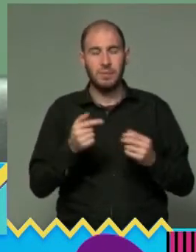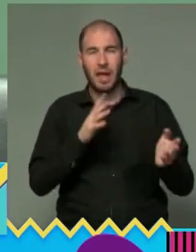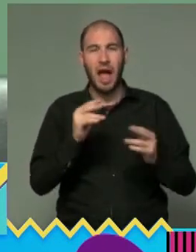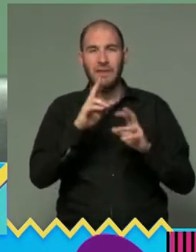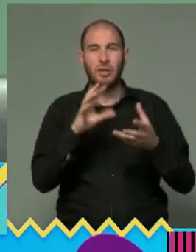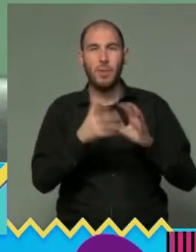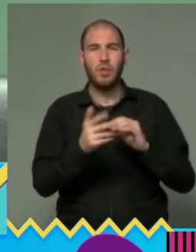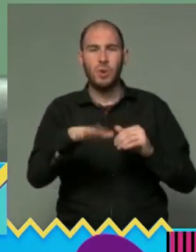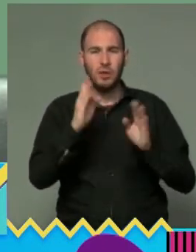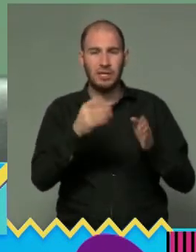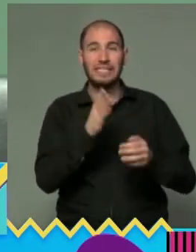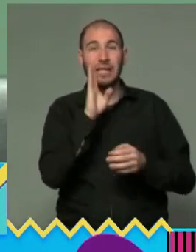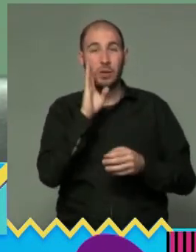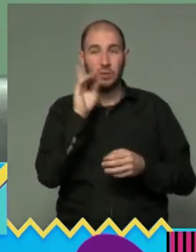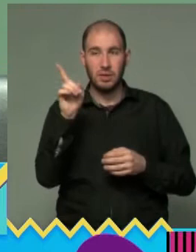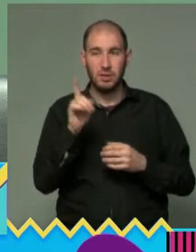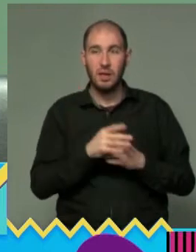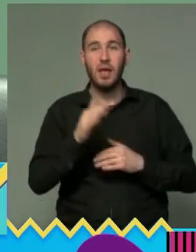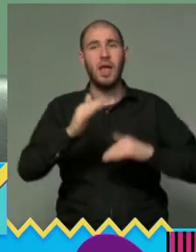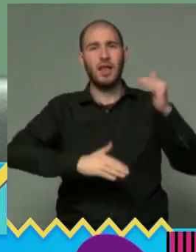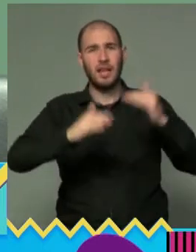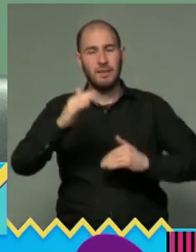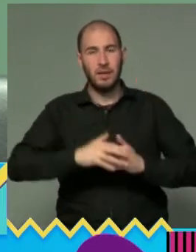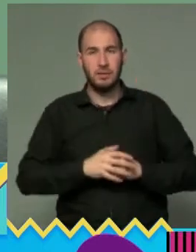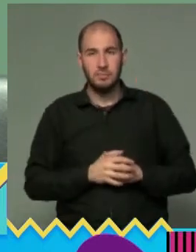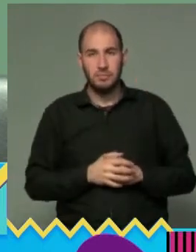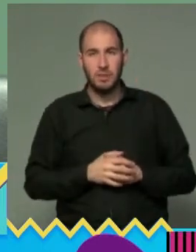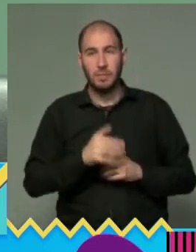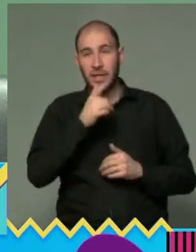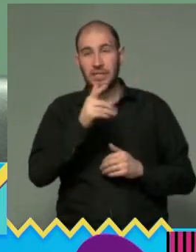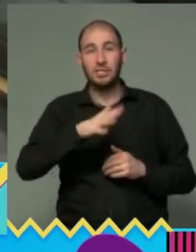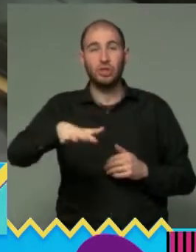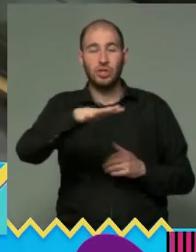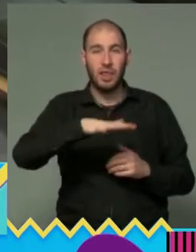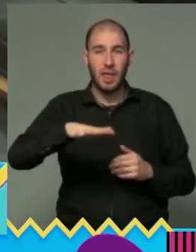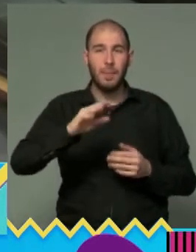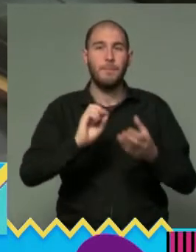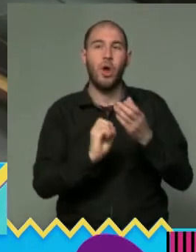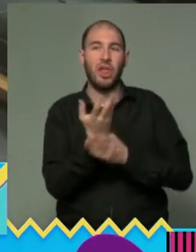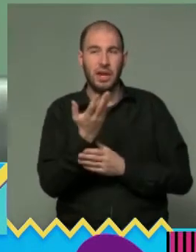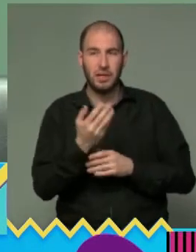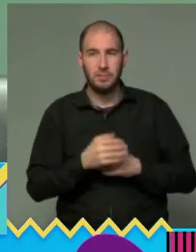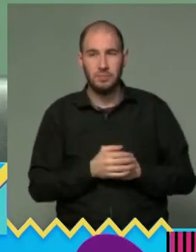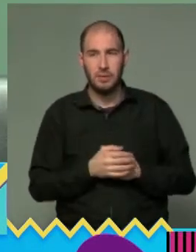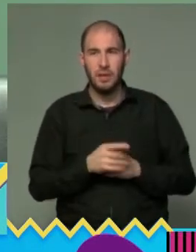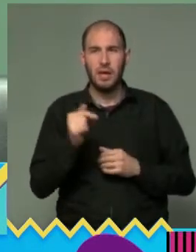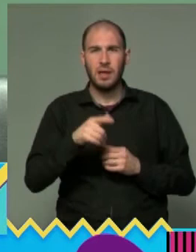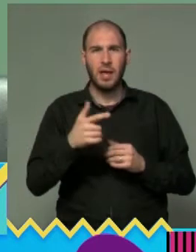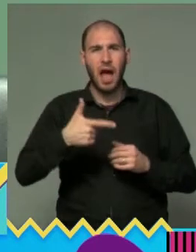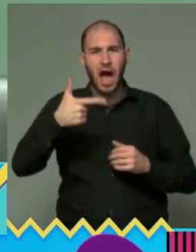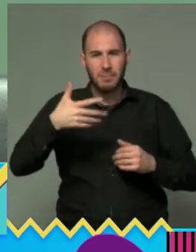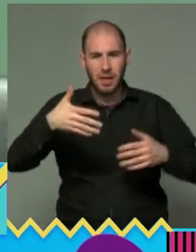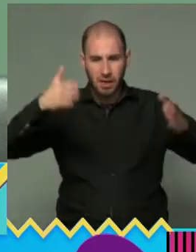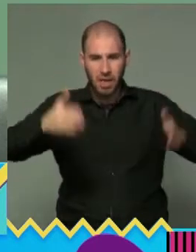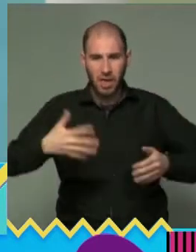ponemos modelo en otro lugar. En Estados Unidos se llegó a un nivel, y se supone que es una sociedad moderna, etcétera, donde tenés detectores de armas